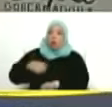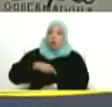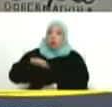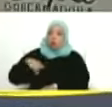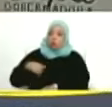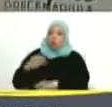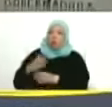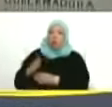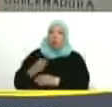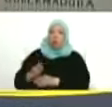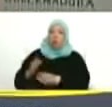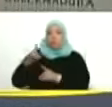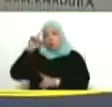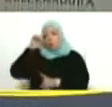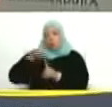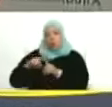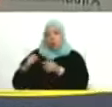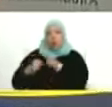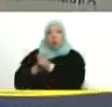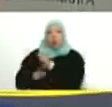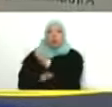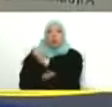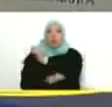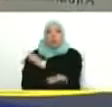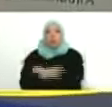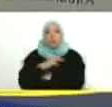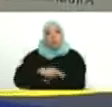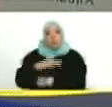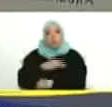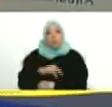nosotros inaugurando nuestra base de misiones